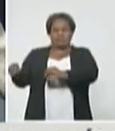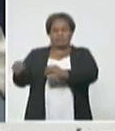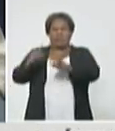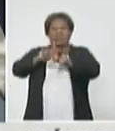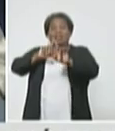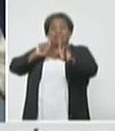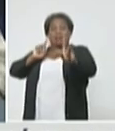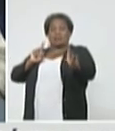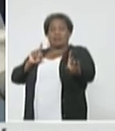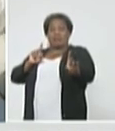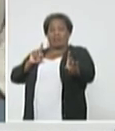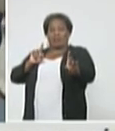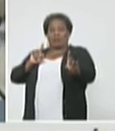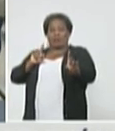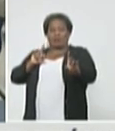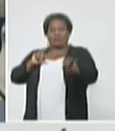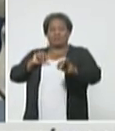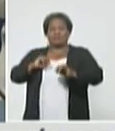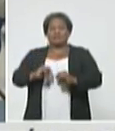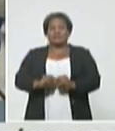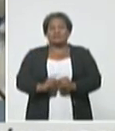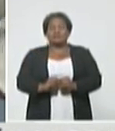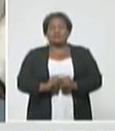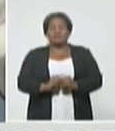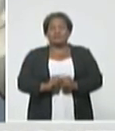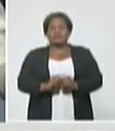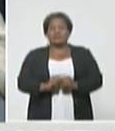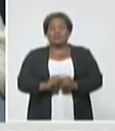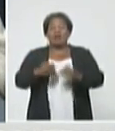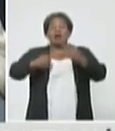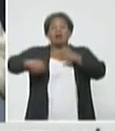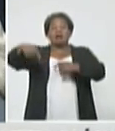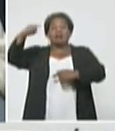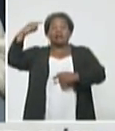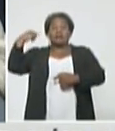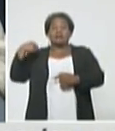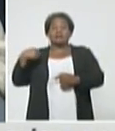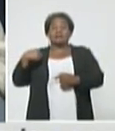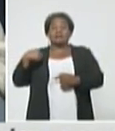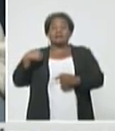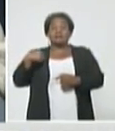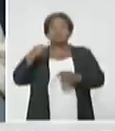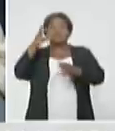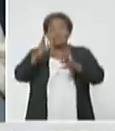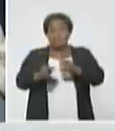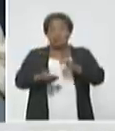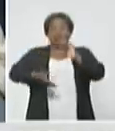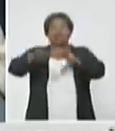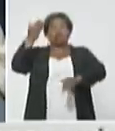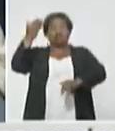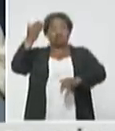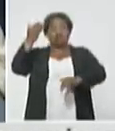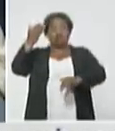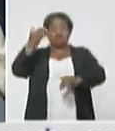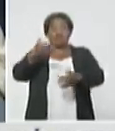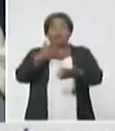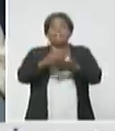aquí. Bien, en el día de ayer, una cifra también elevada de muestras, se